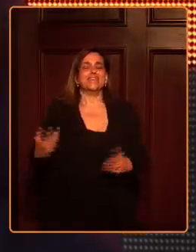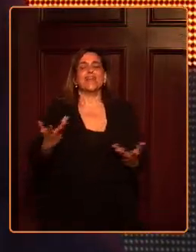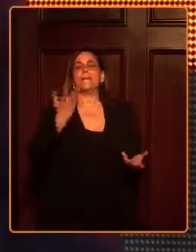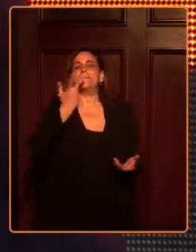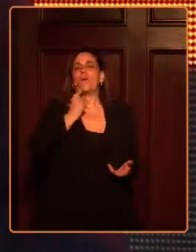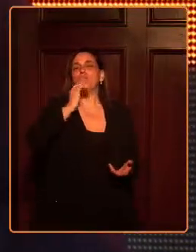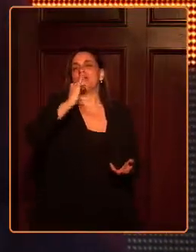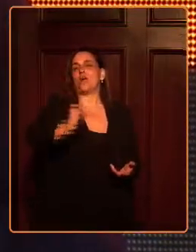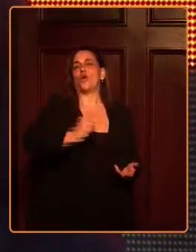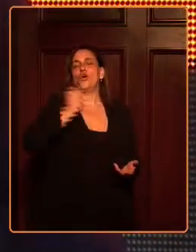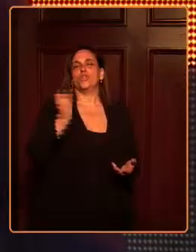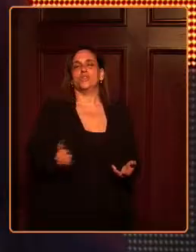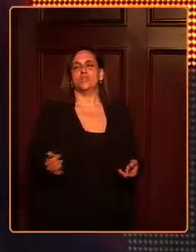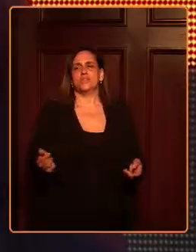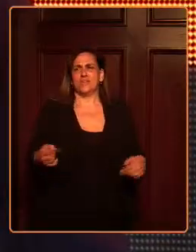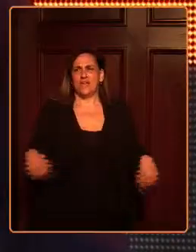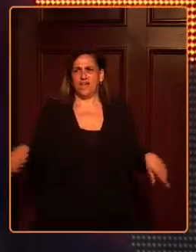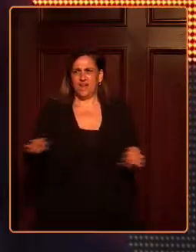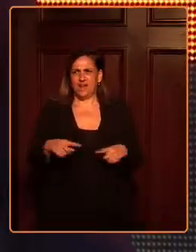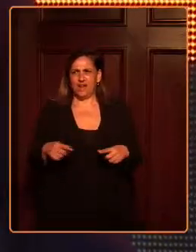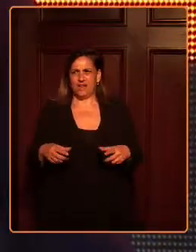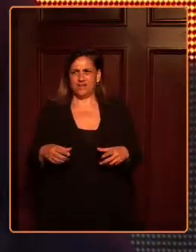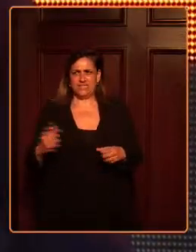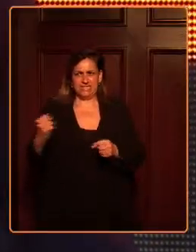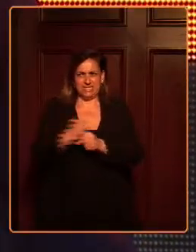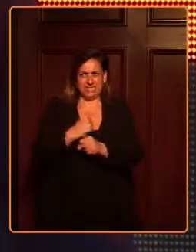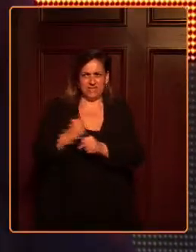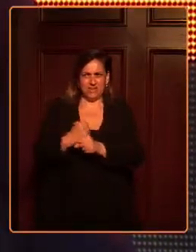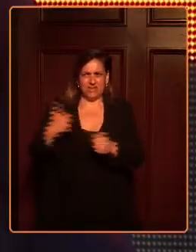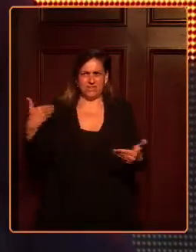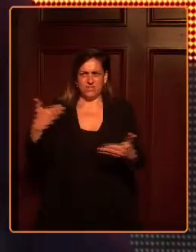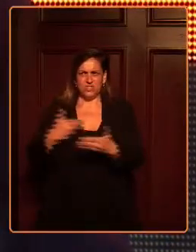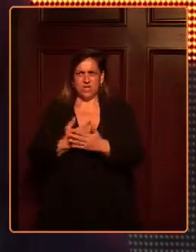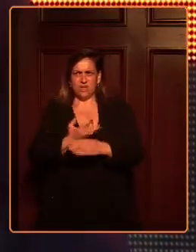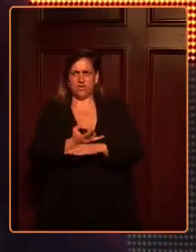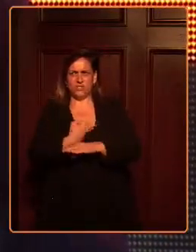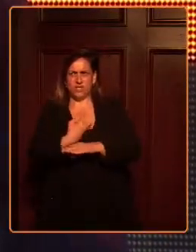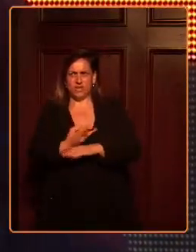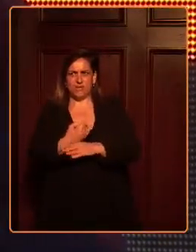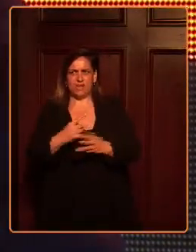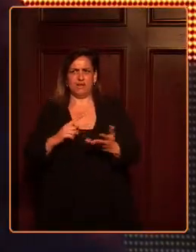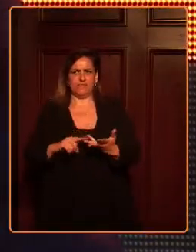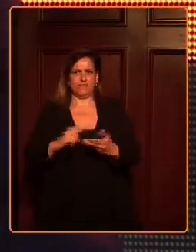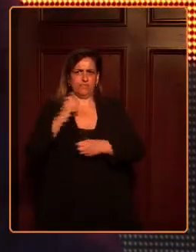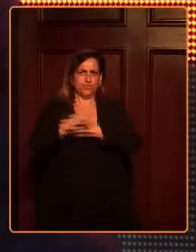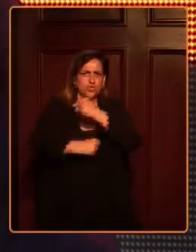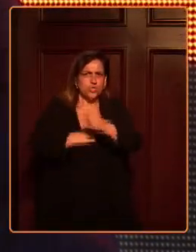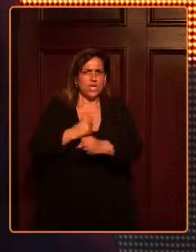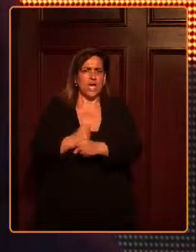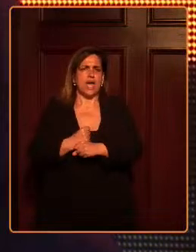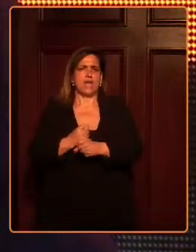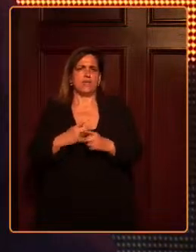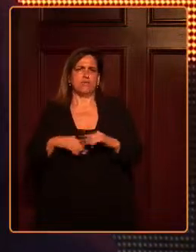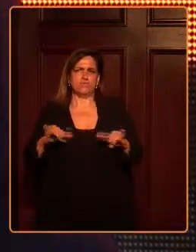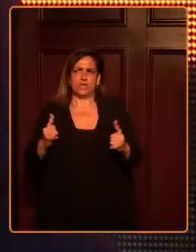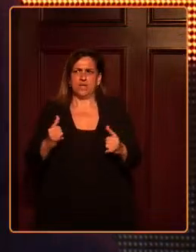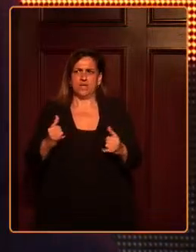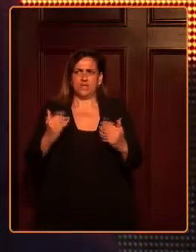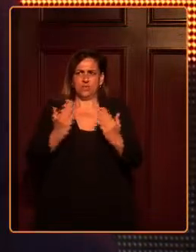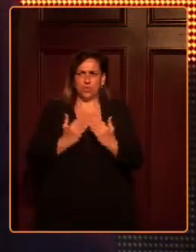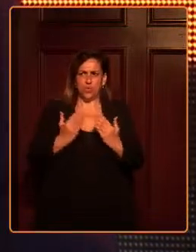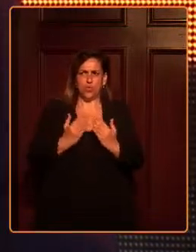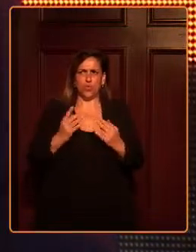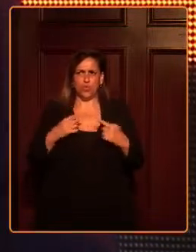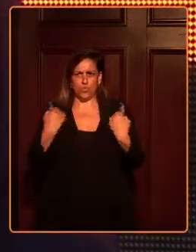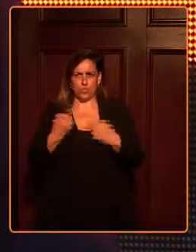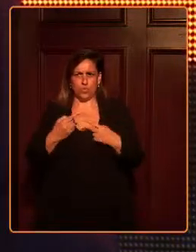contarles que he trabajado con Ceibal hace muchos años, desde varios puntos de mi carrera,